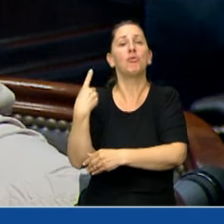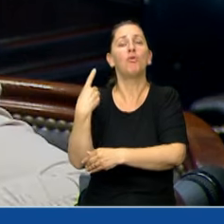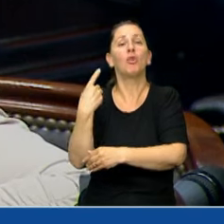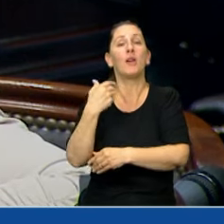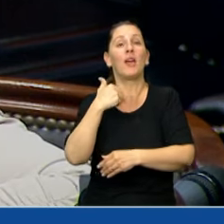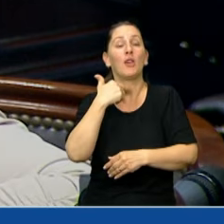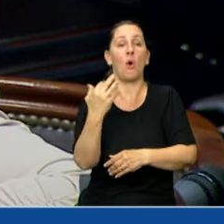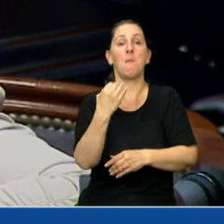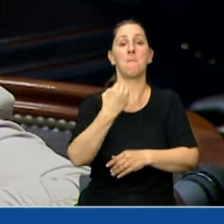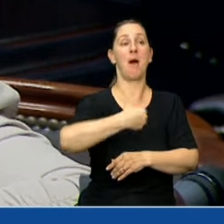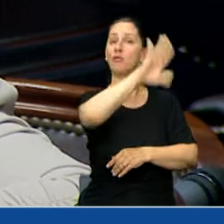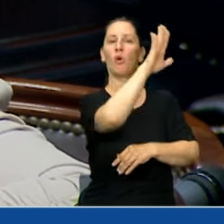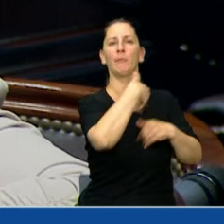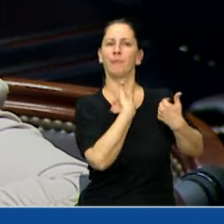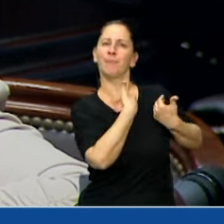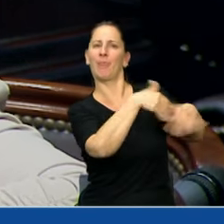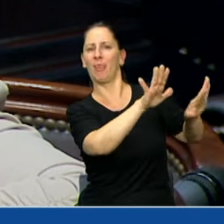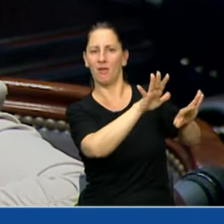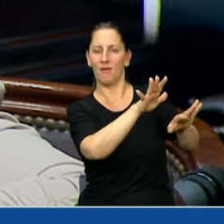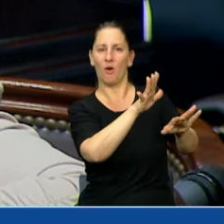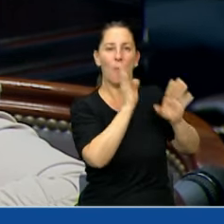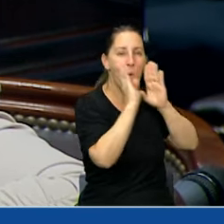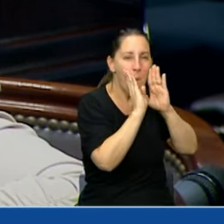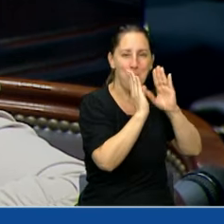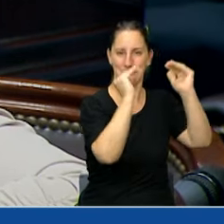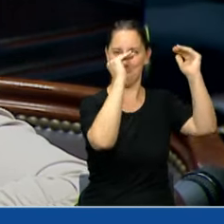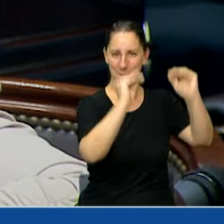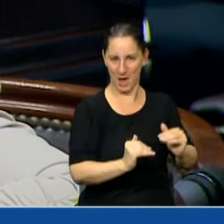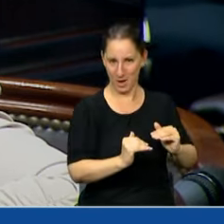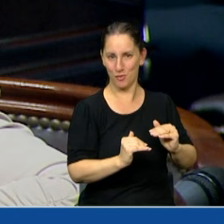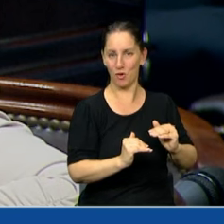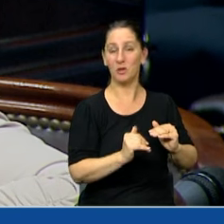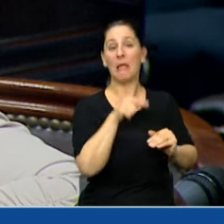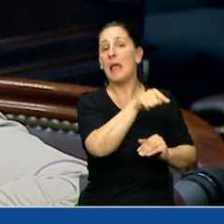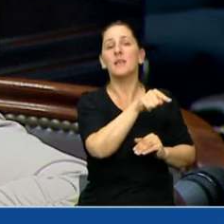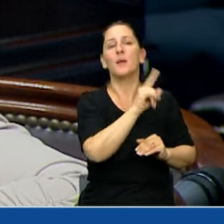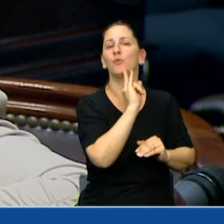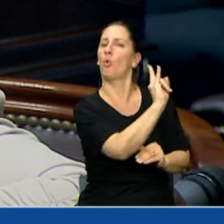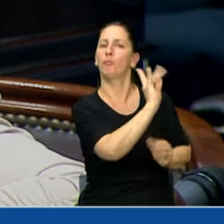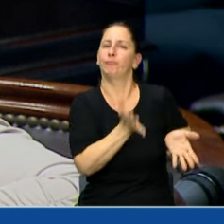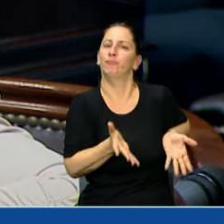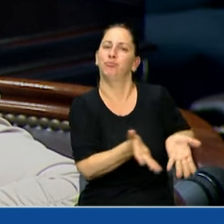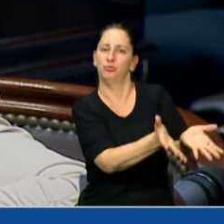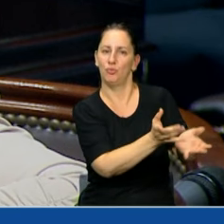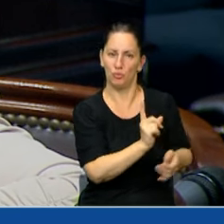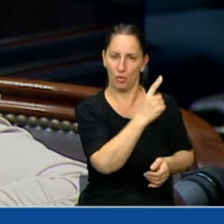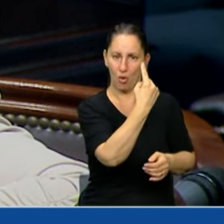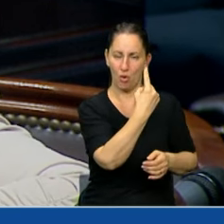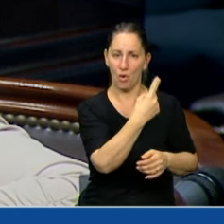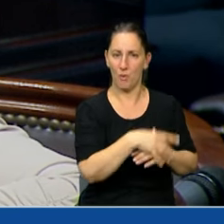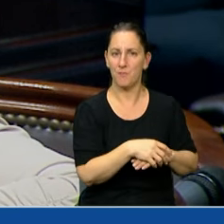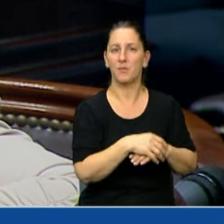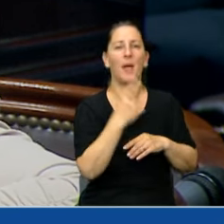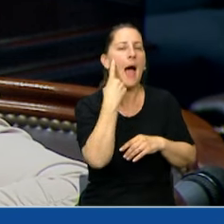soltamos la mano a ese mayor que de alguna manera lo condenamos a mirar